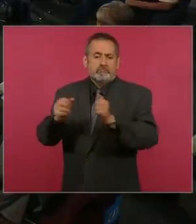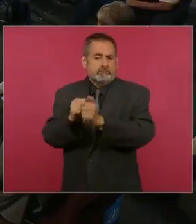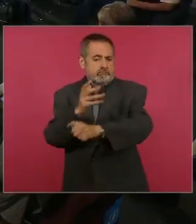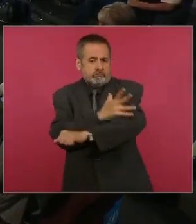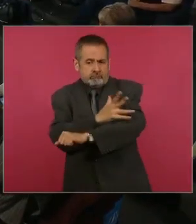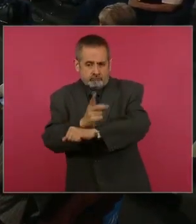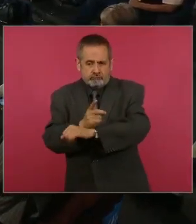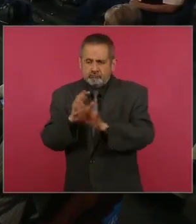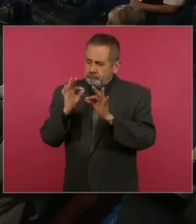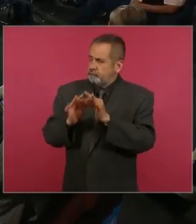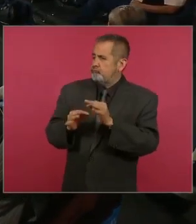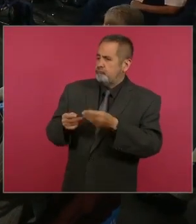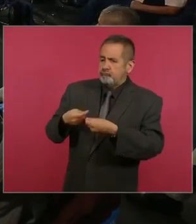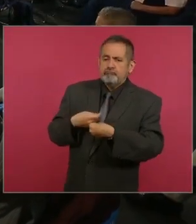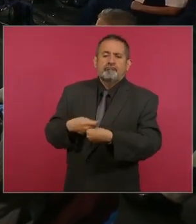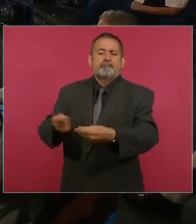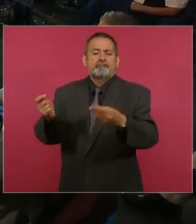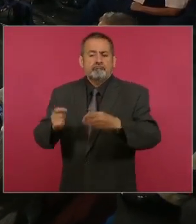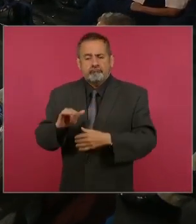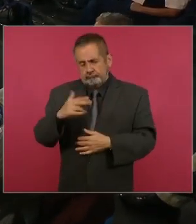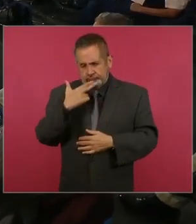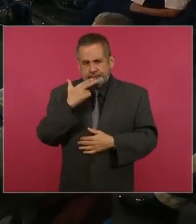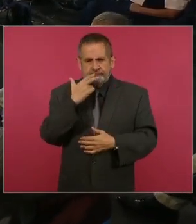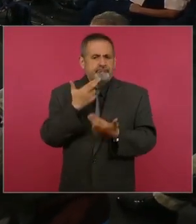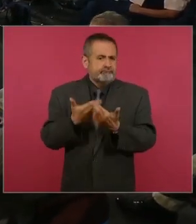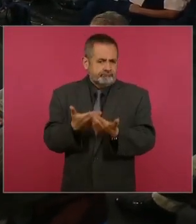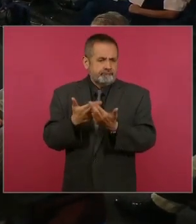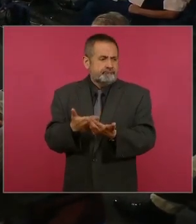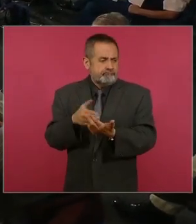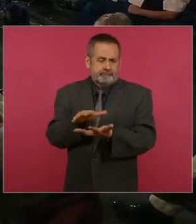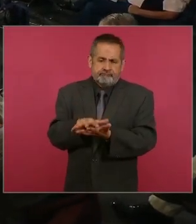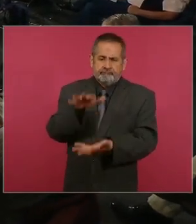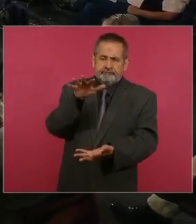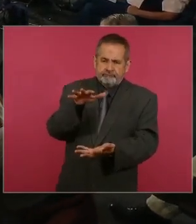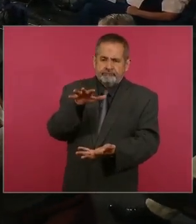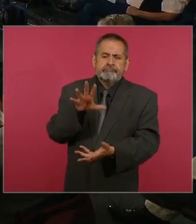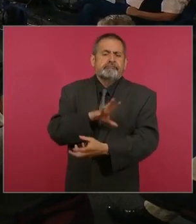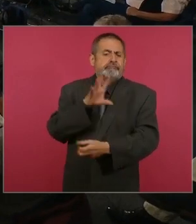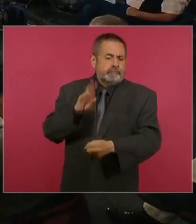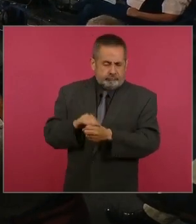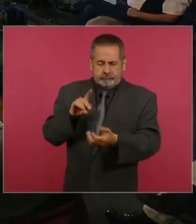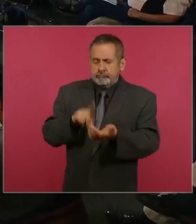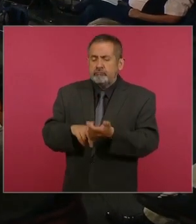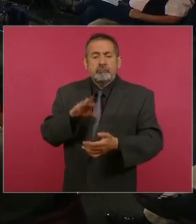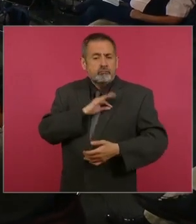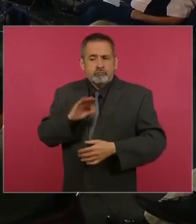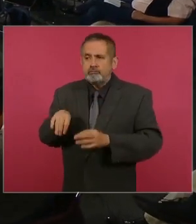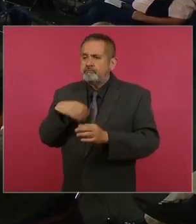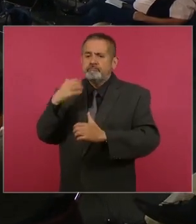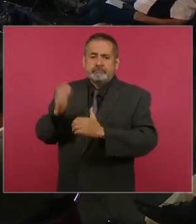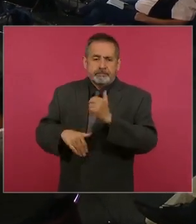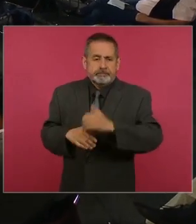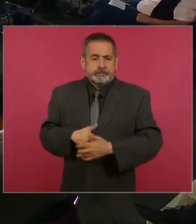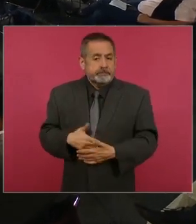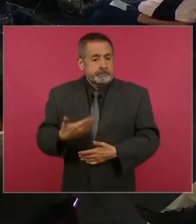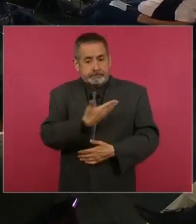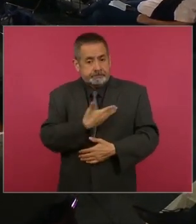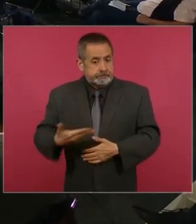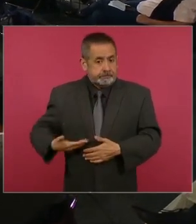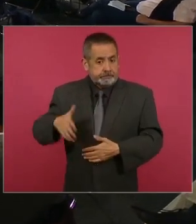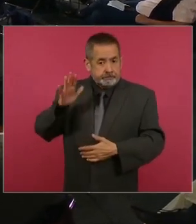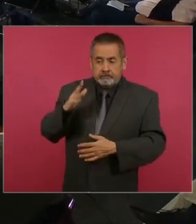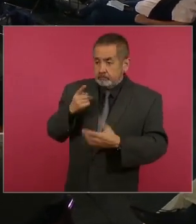sin privilegios, pues se puede contar con los recursos necesarios para concluir todas las obras. El compromiso del presidente, y en